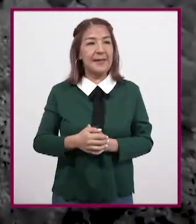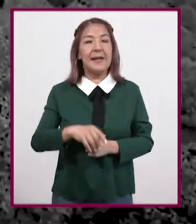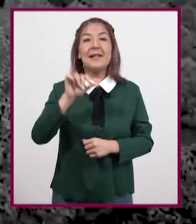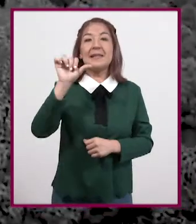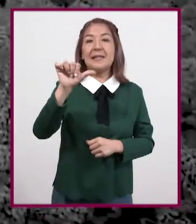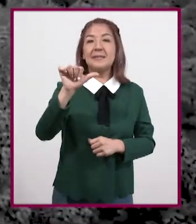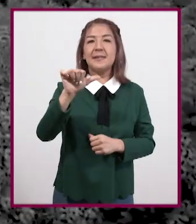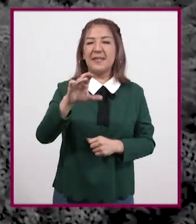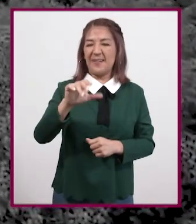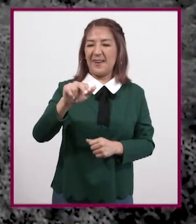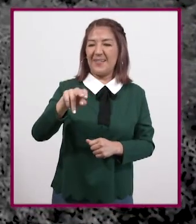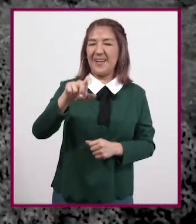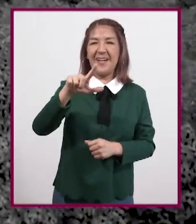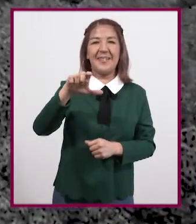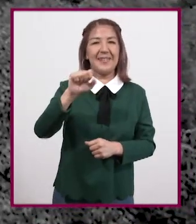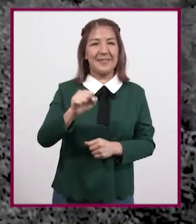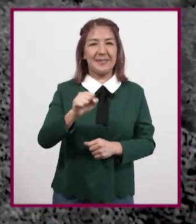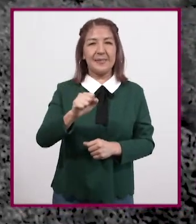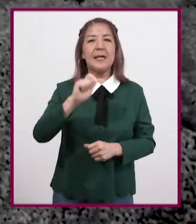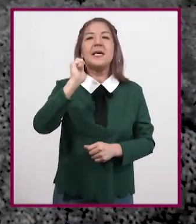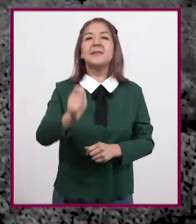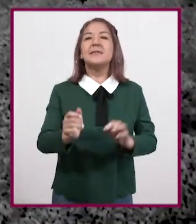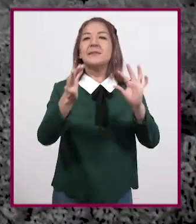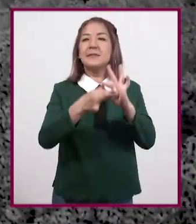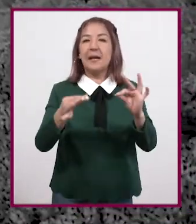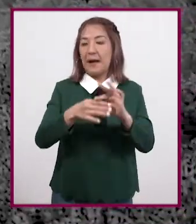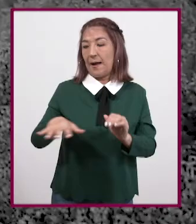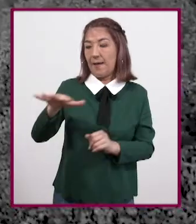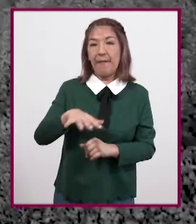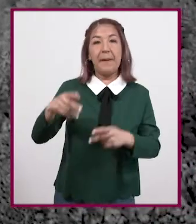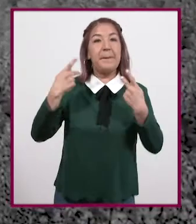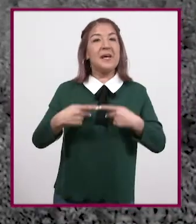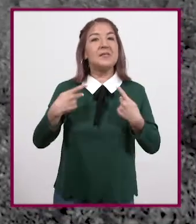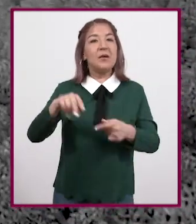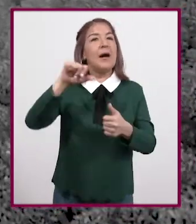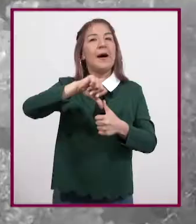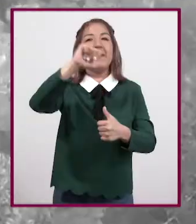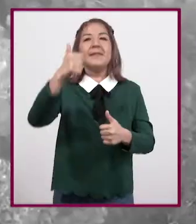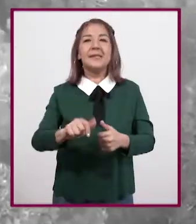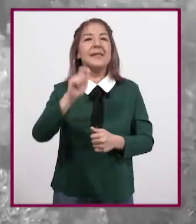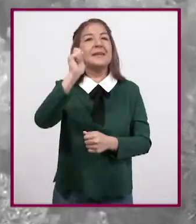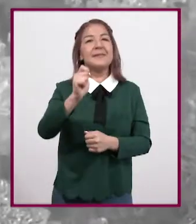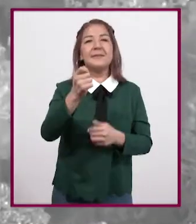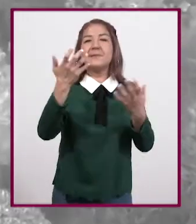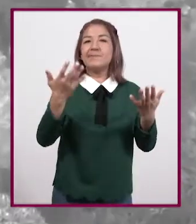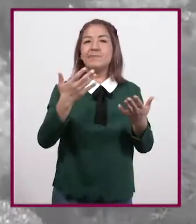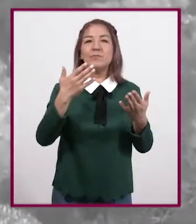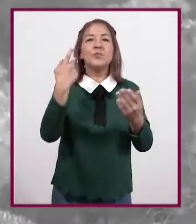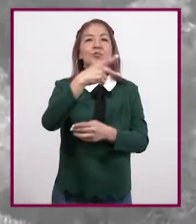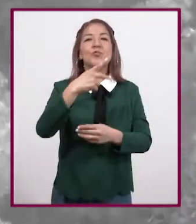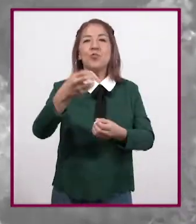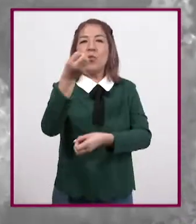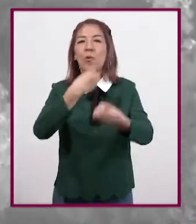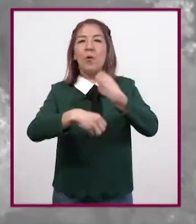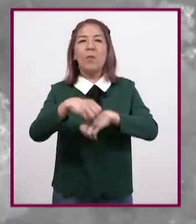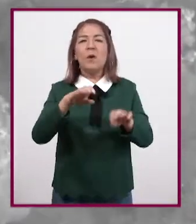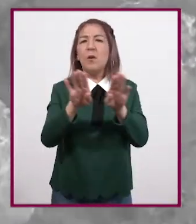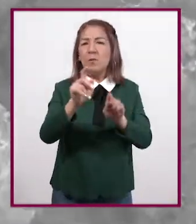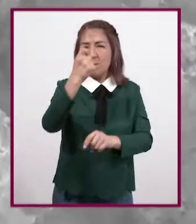de 16 canales, en donde el artista generó esta